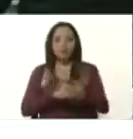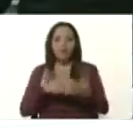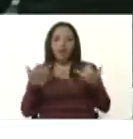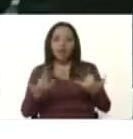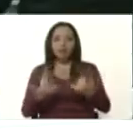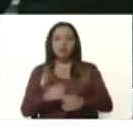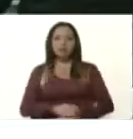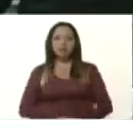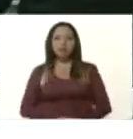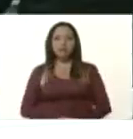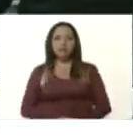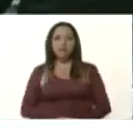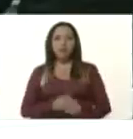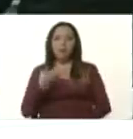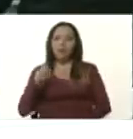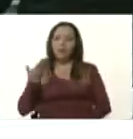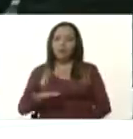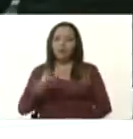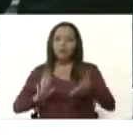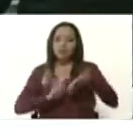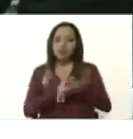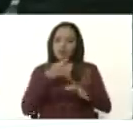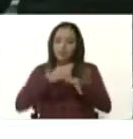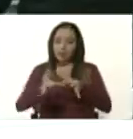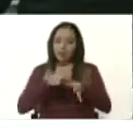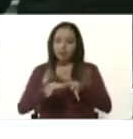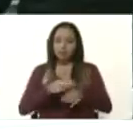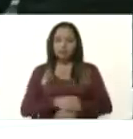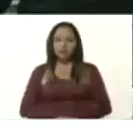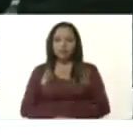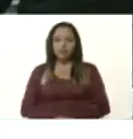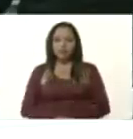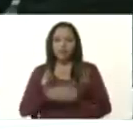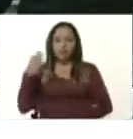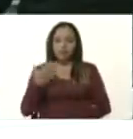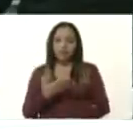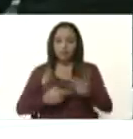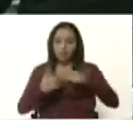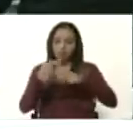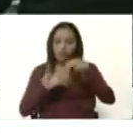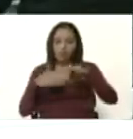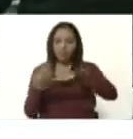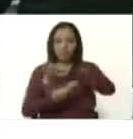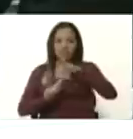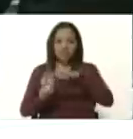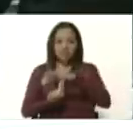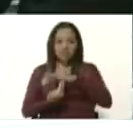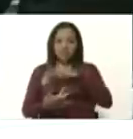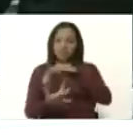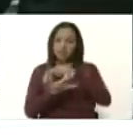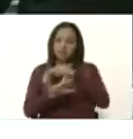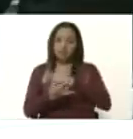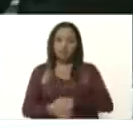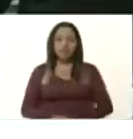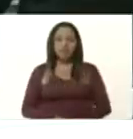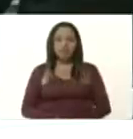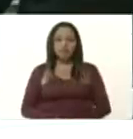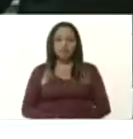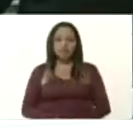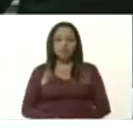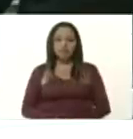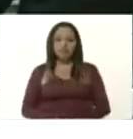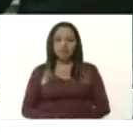pasar directo, muy importante, el Petro. Hemos venido construyendo la base tecnológica. Hemos